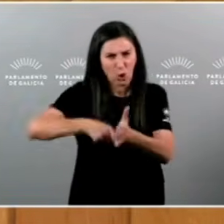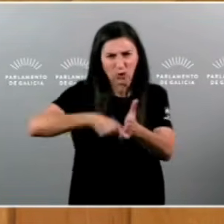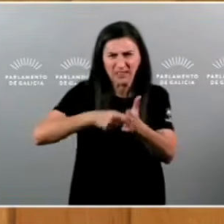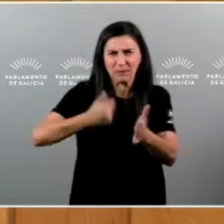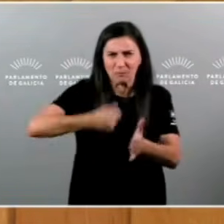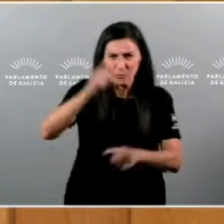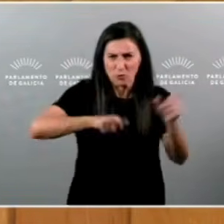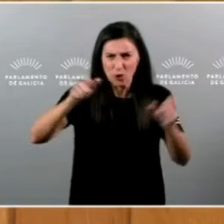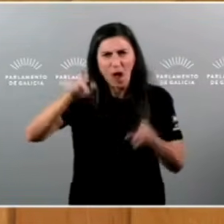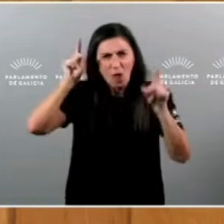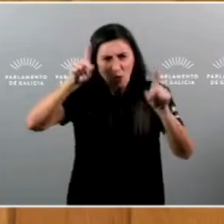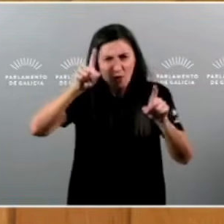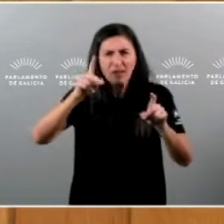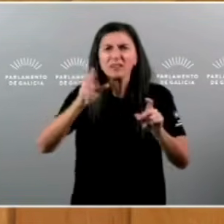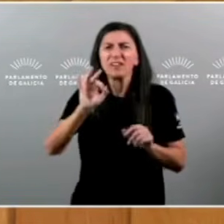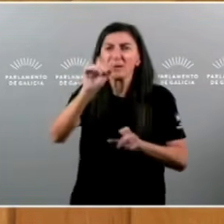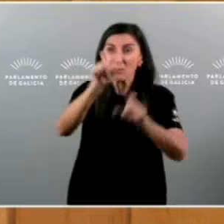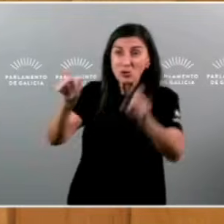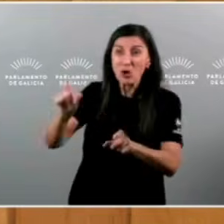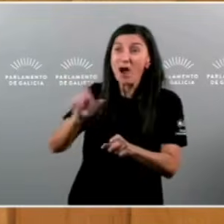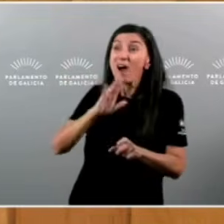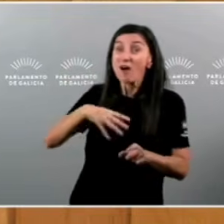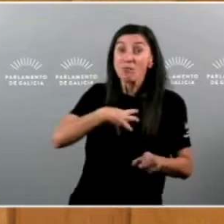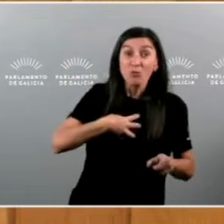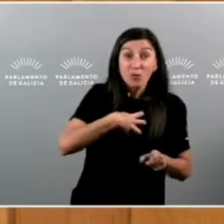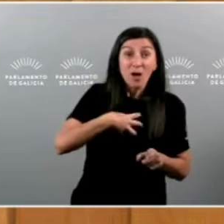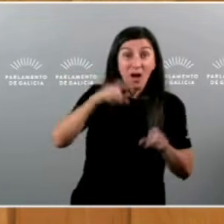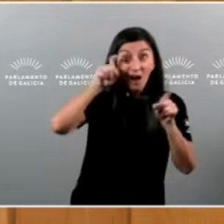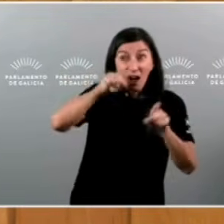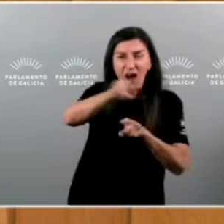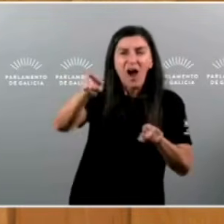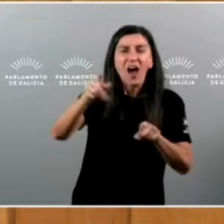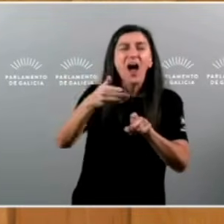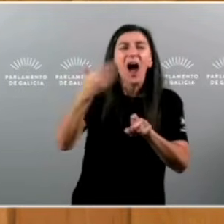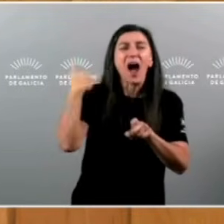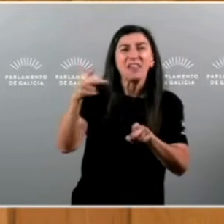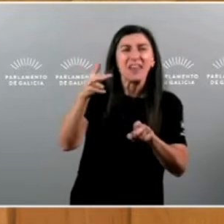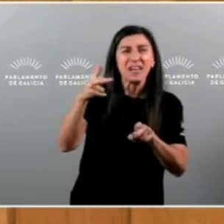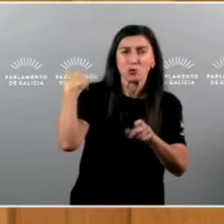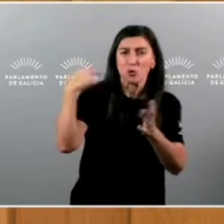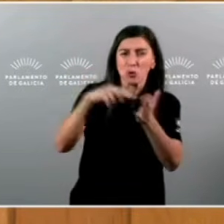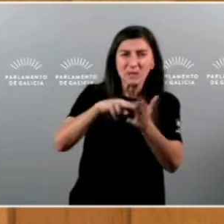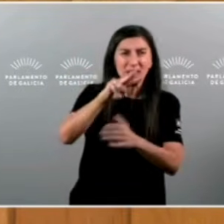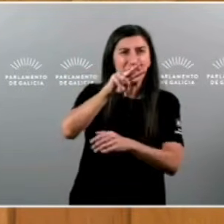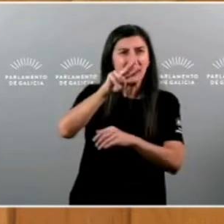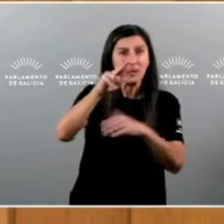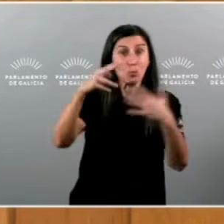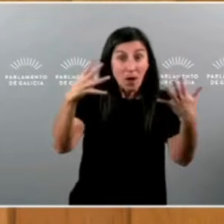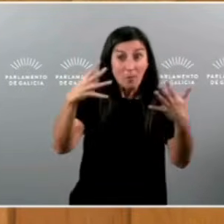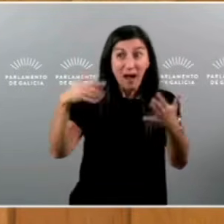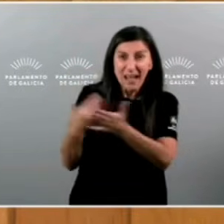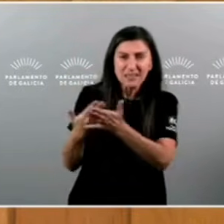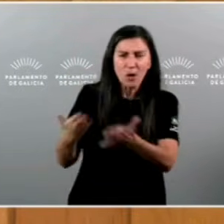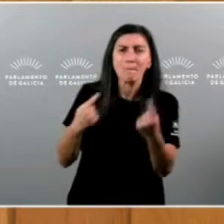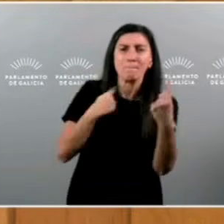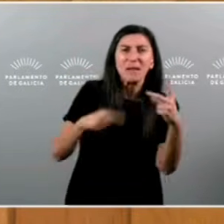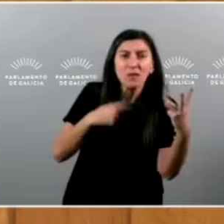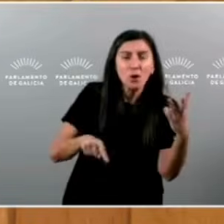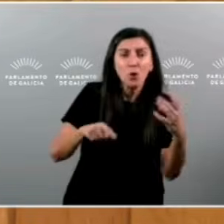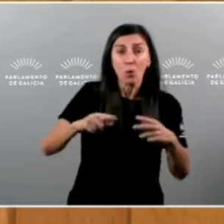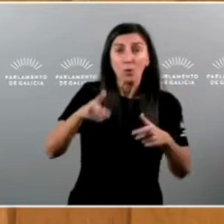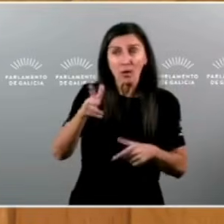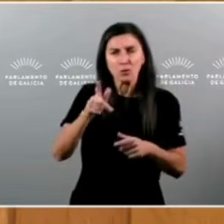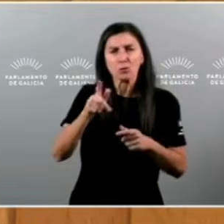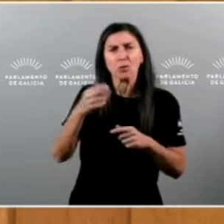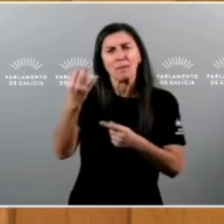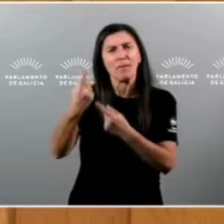persoal docente, devolvanlle os dereitos roubados no acordo que lles negan desde o ano 2009. Alá vostedes,